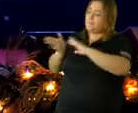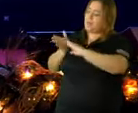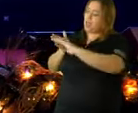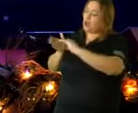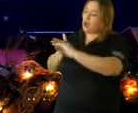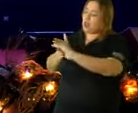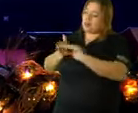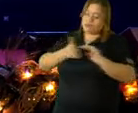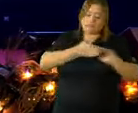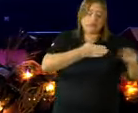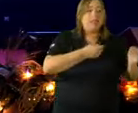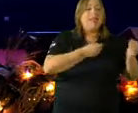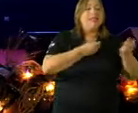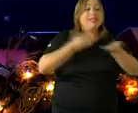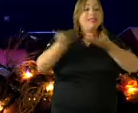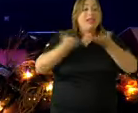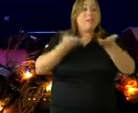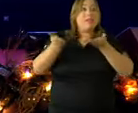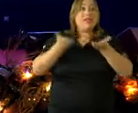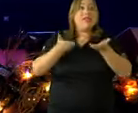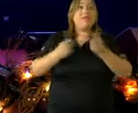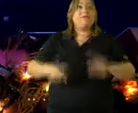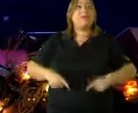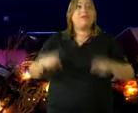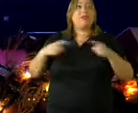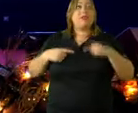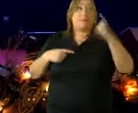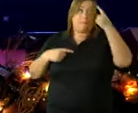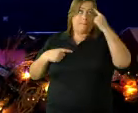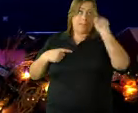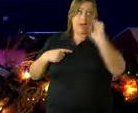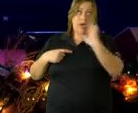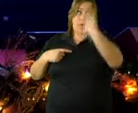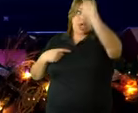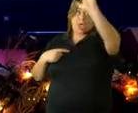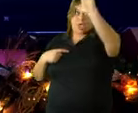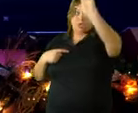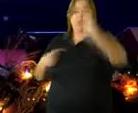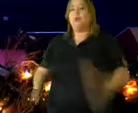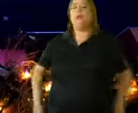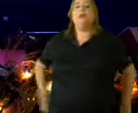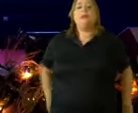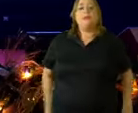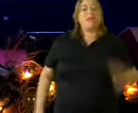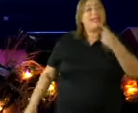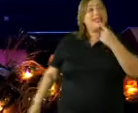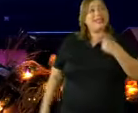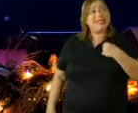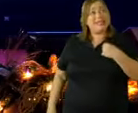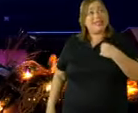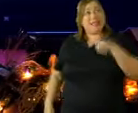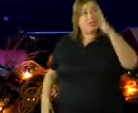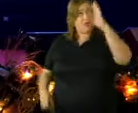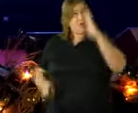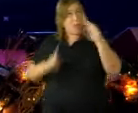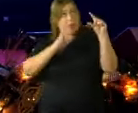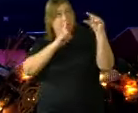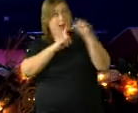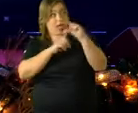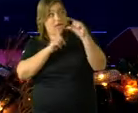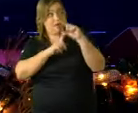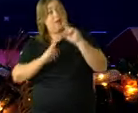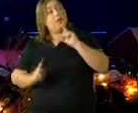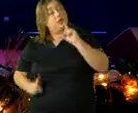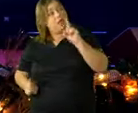a servirle, a vivir para Él, hazlo. Lo que nos dice el Señor en su palabra es la verdad.